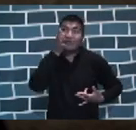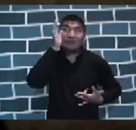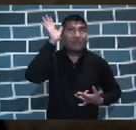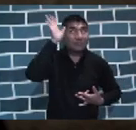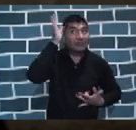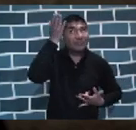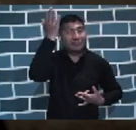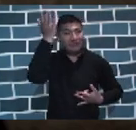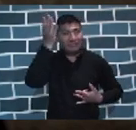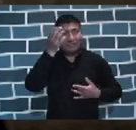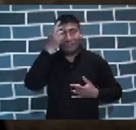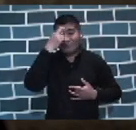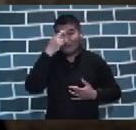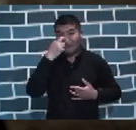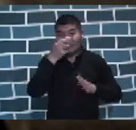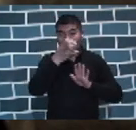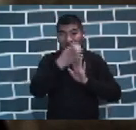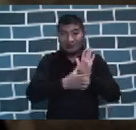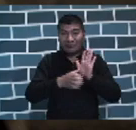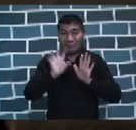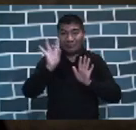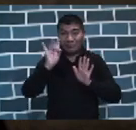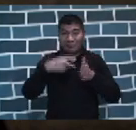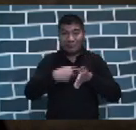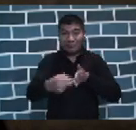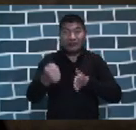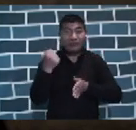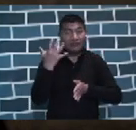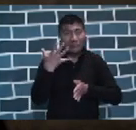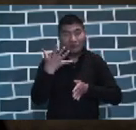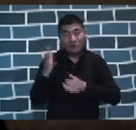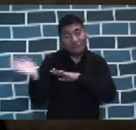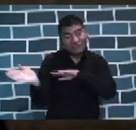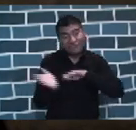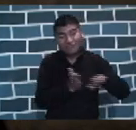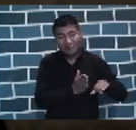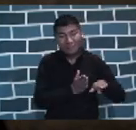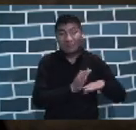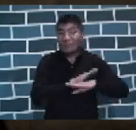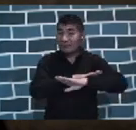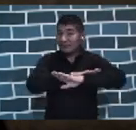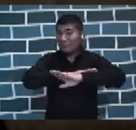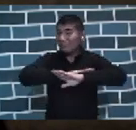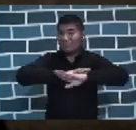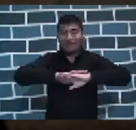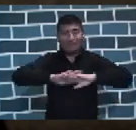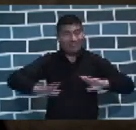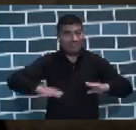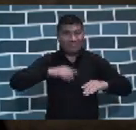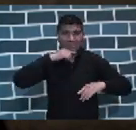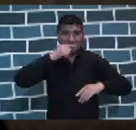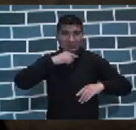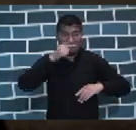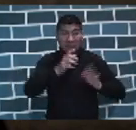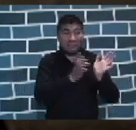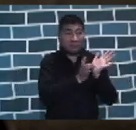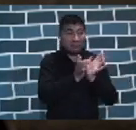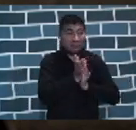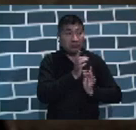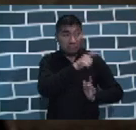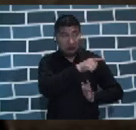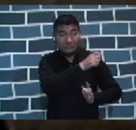romanos 8 15 además nadie puede decir que jesús es el señor